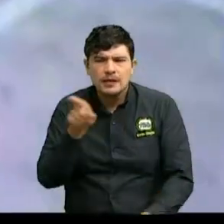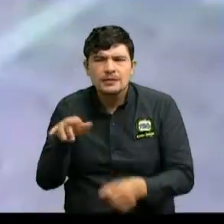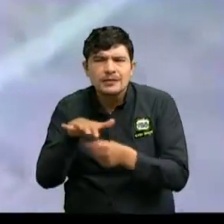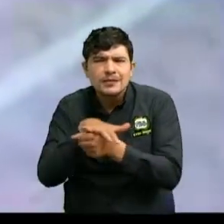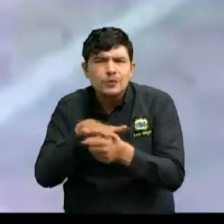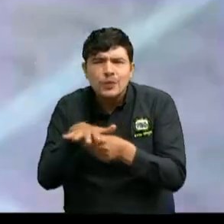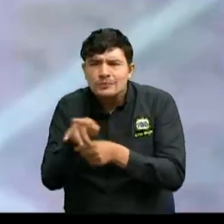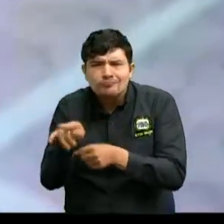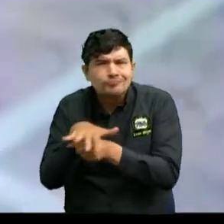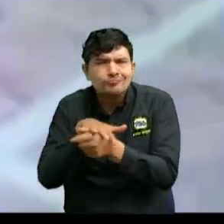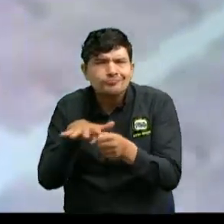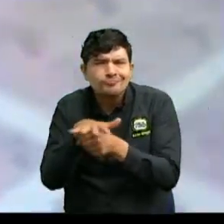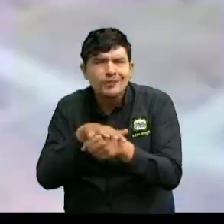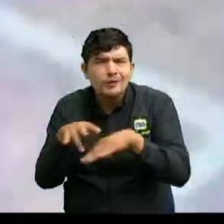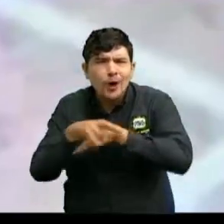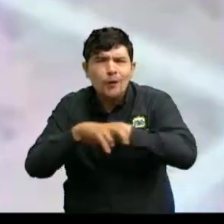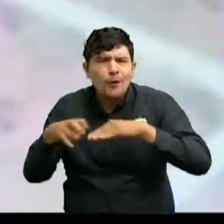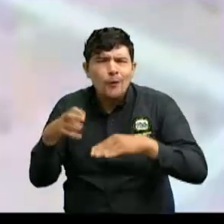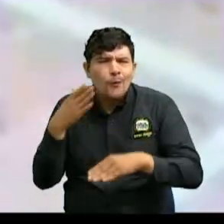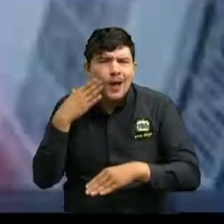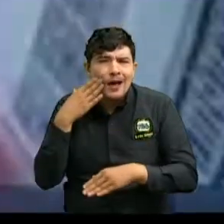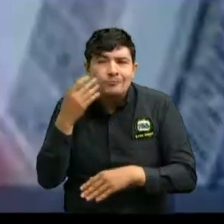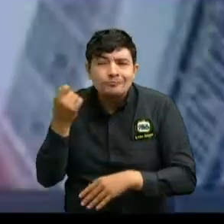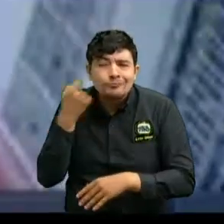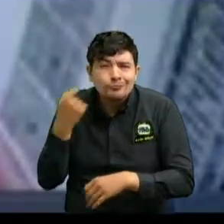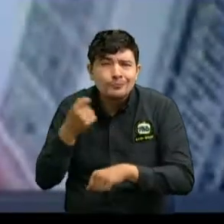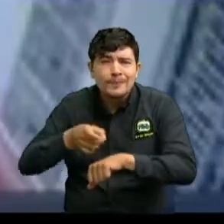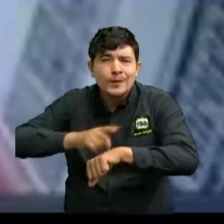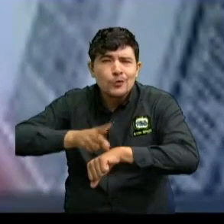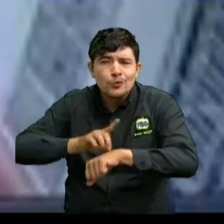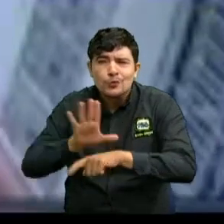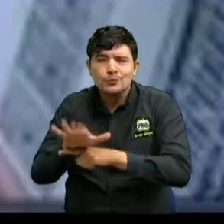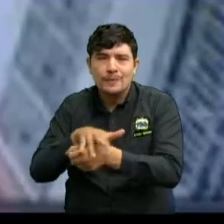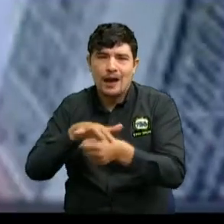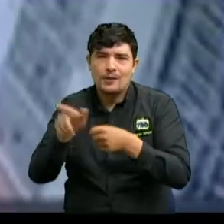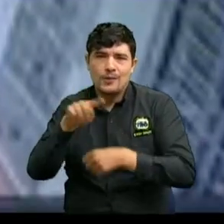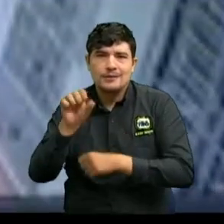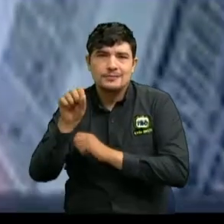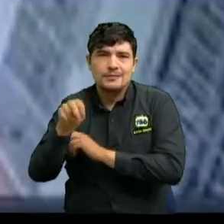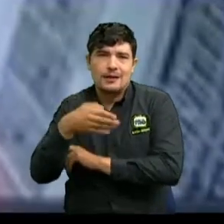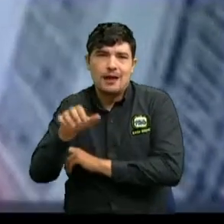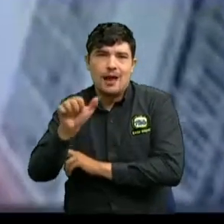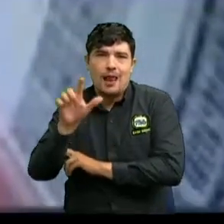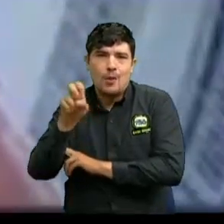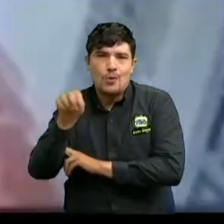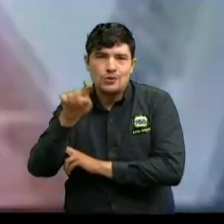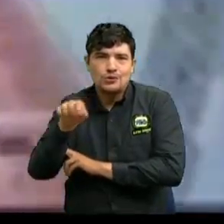últimos minutos en la capital santandereana, en el barrio San Alonso de Bucaramanga.